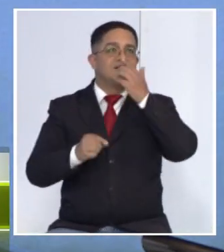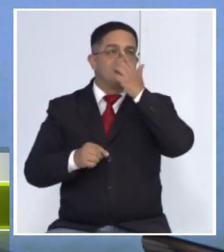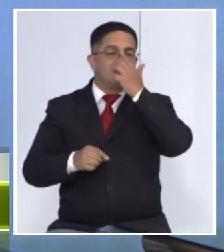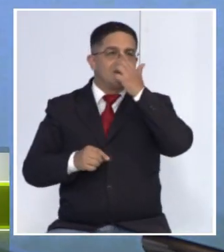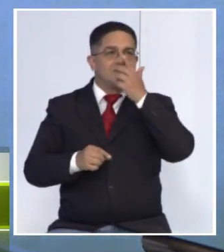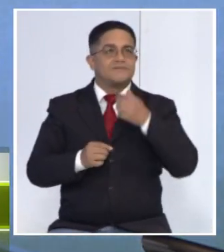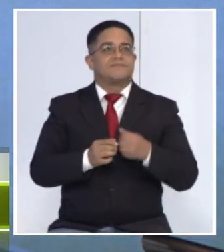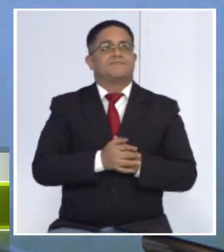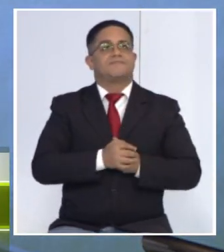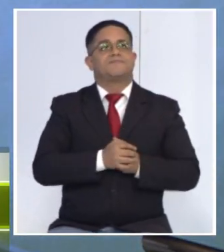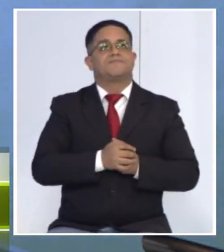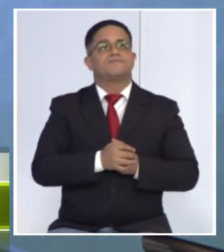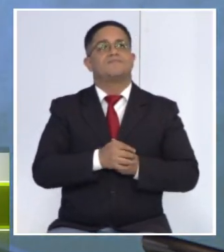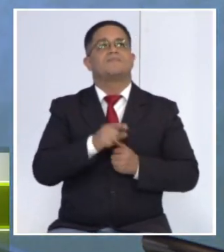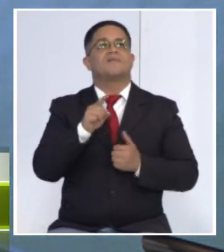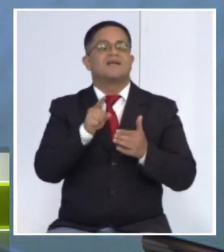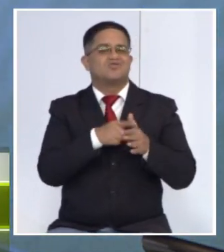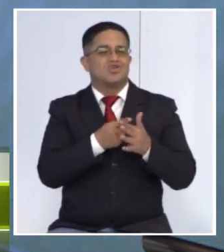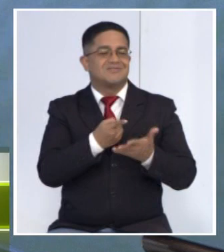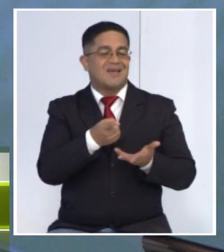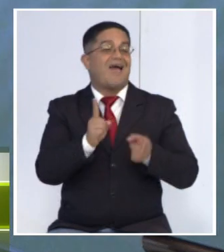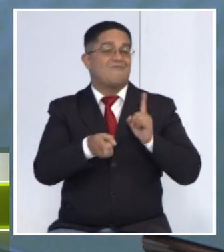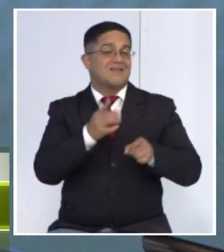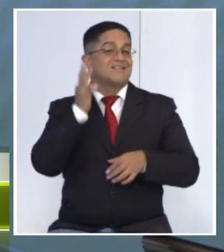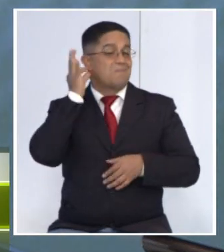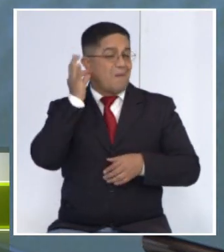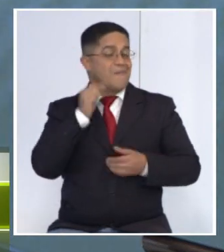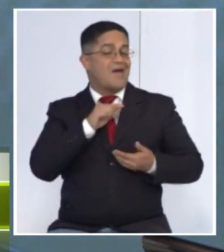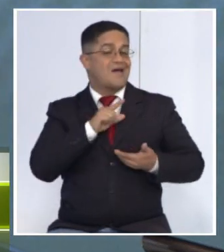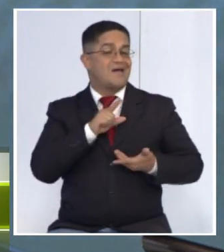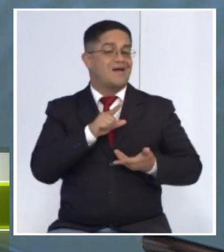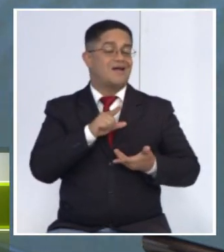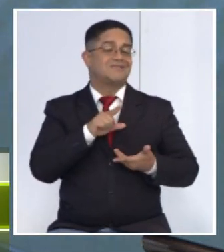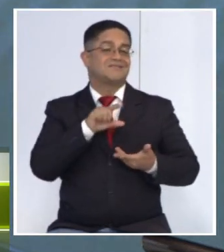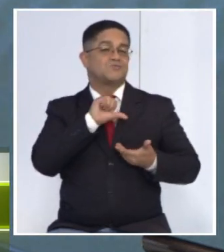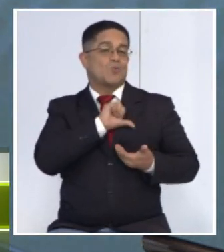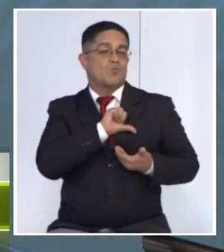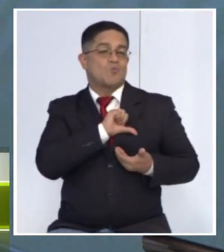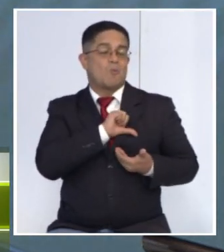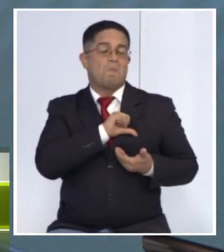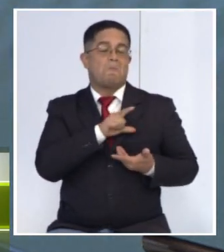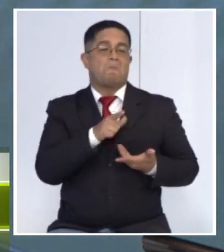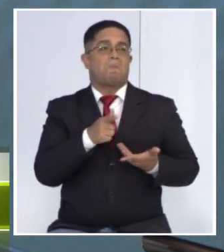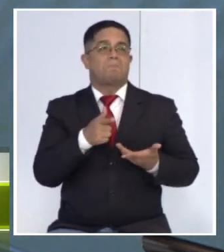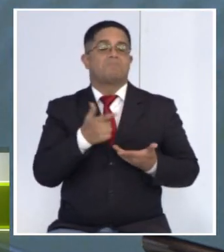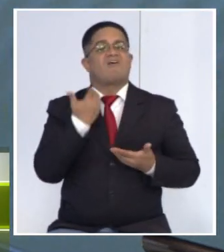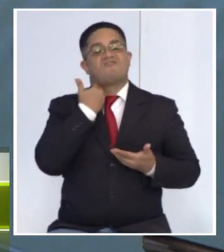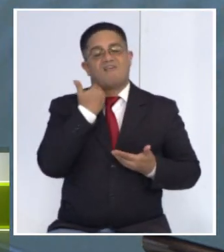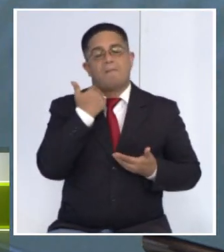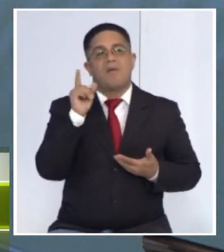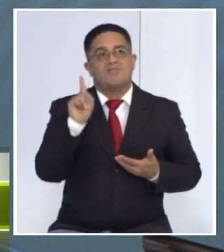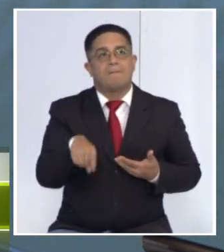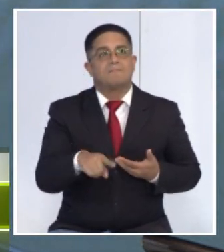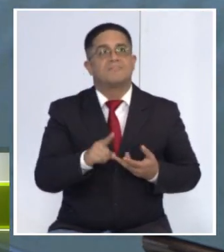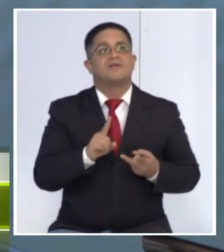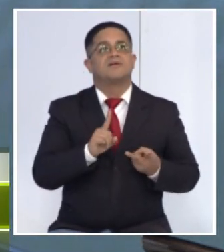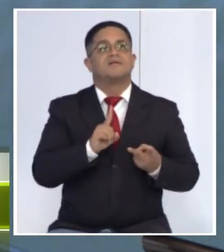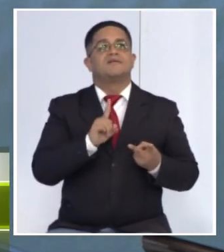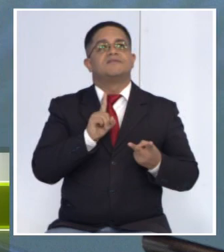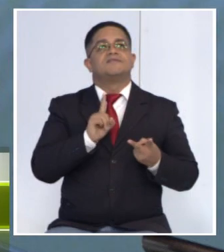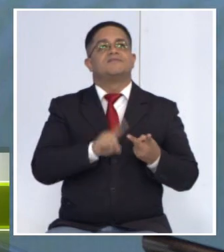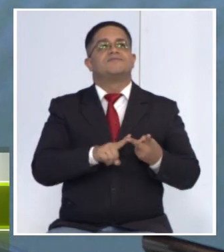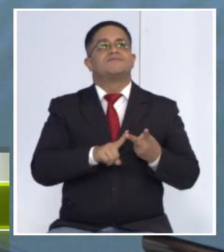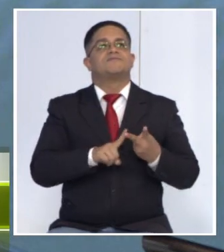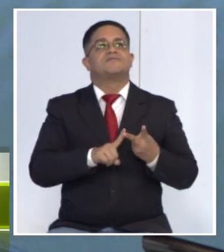solución glucosada. Eso le da una gastritis tremenda a los recién nacidos. Aparte que el estómago de los bebés recién nacidos es muy pequeñito, les cabe apenas